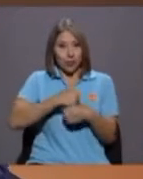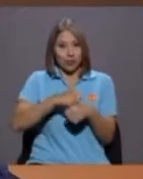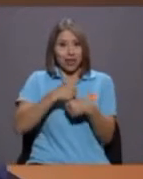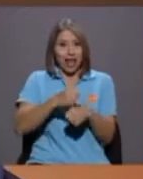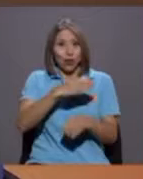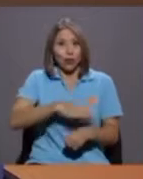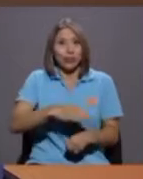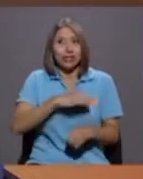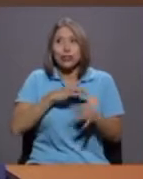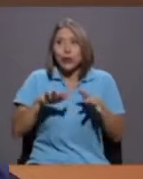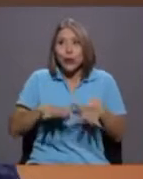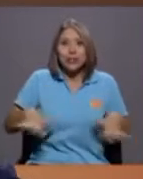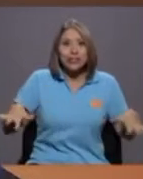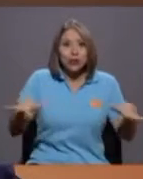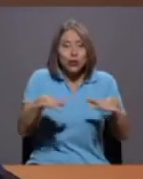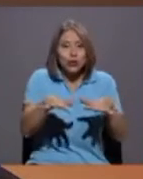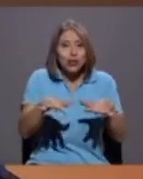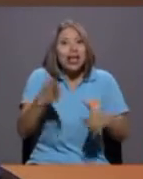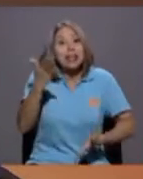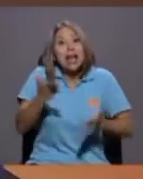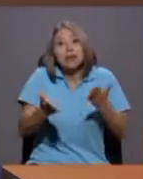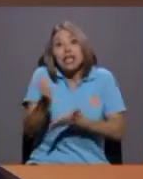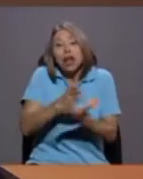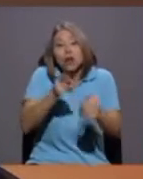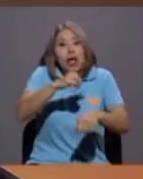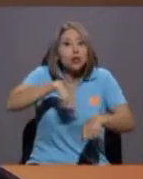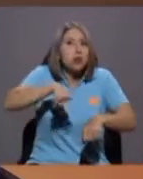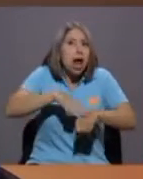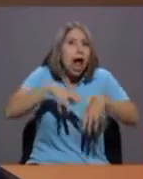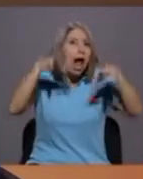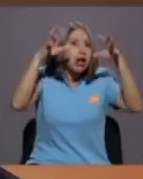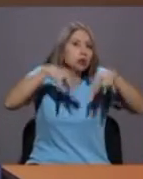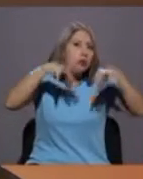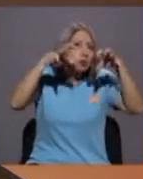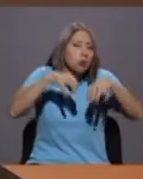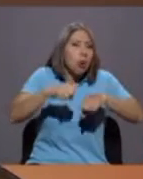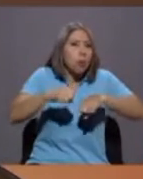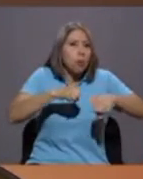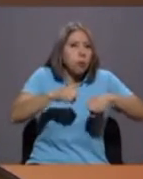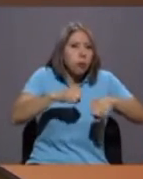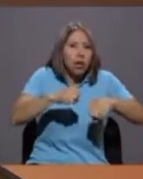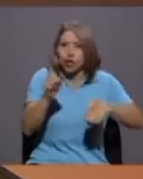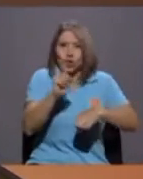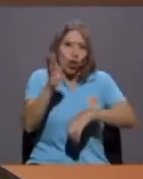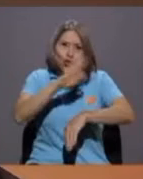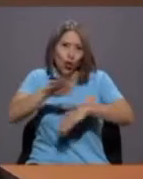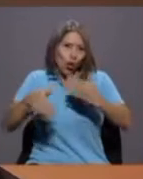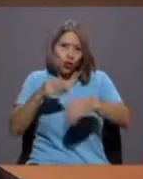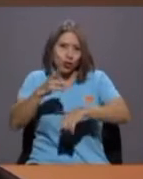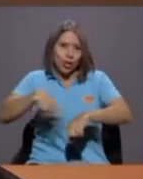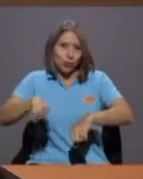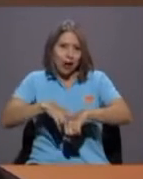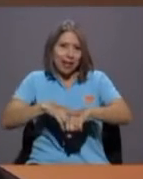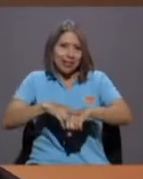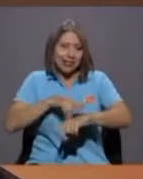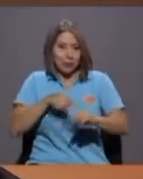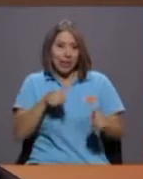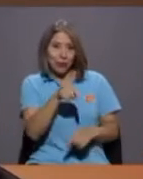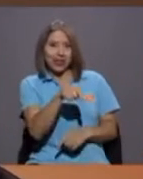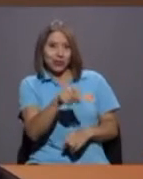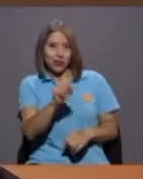que ese evento, que es propio, es natural, incluso a veces, no todos son naturales, pero estos que estamos hablando son